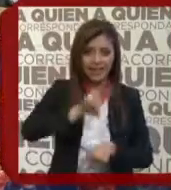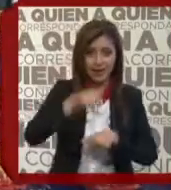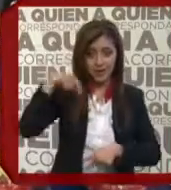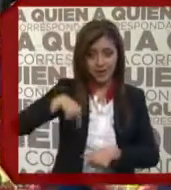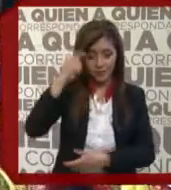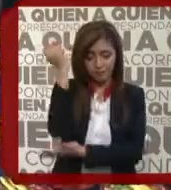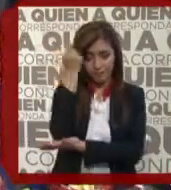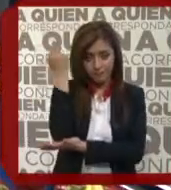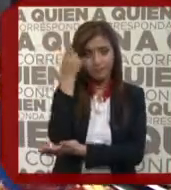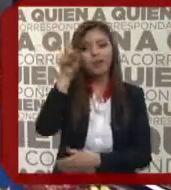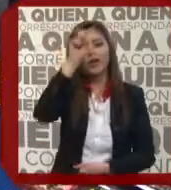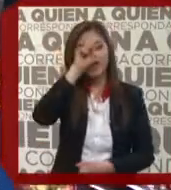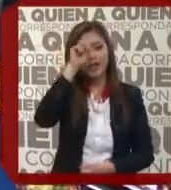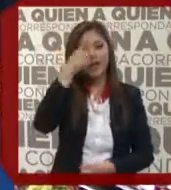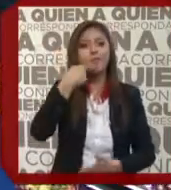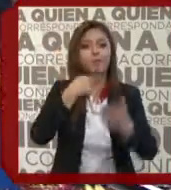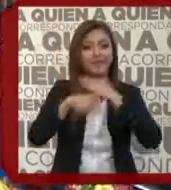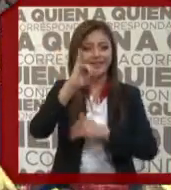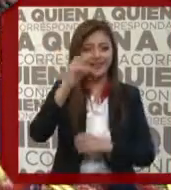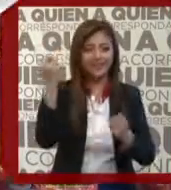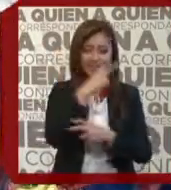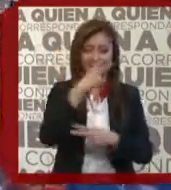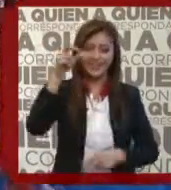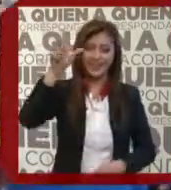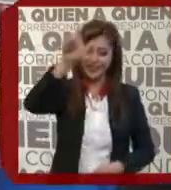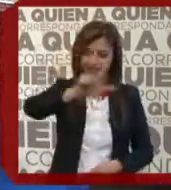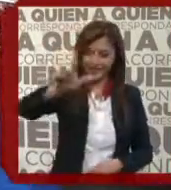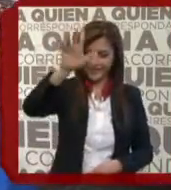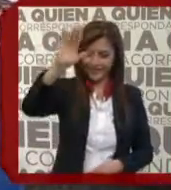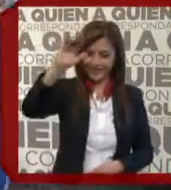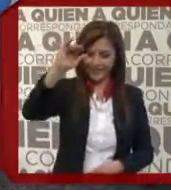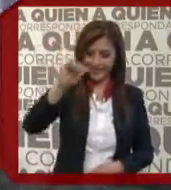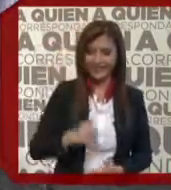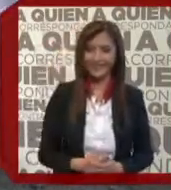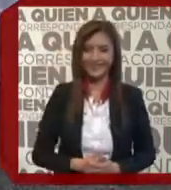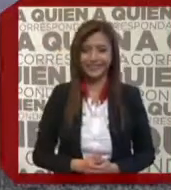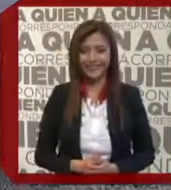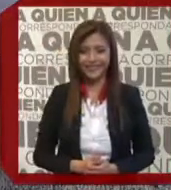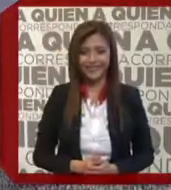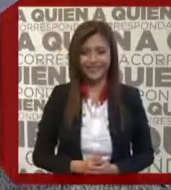Y un consejo, ¿sabe qué? No se deje. Ahí nos vemos.